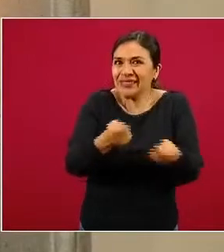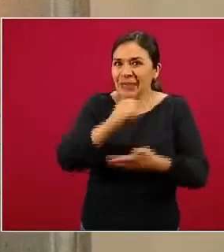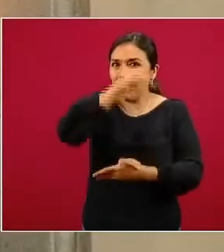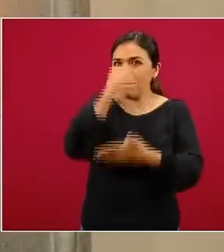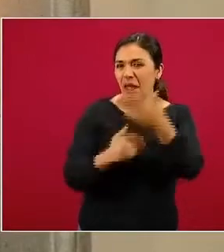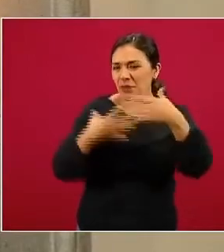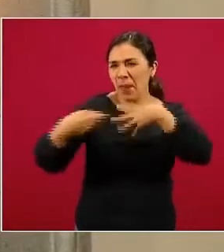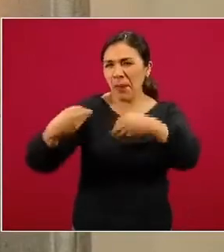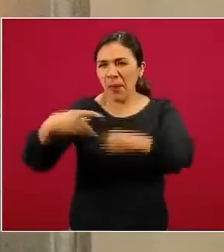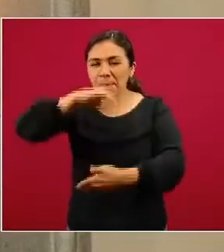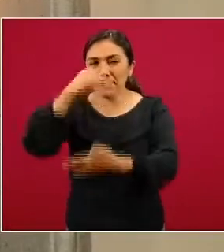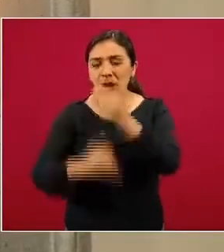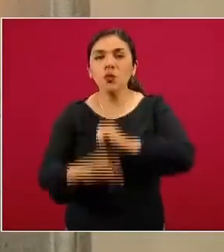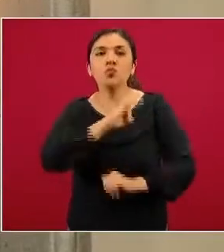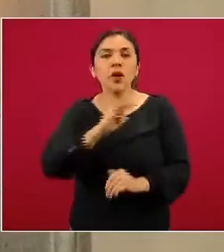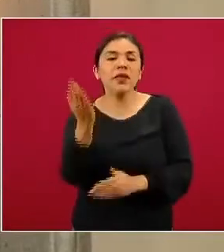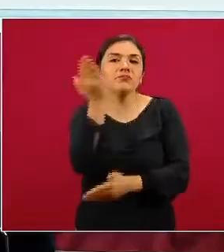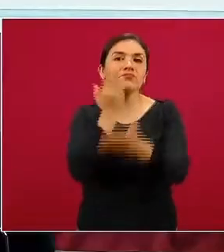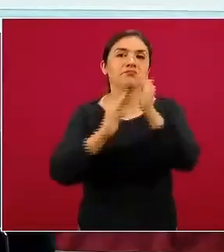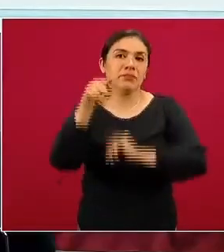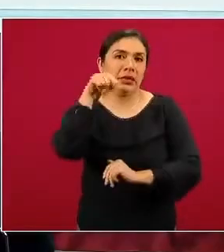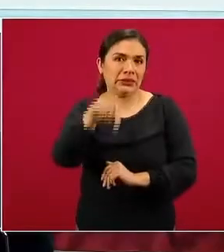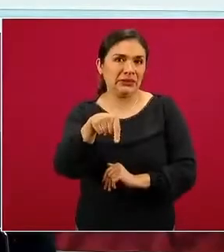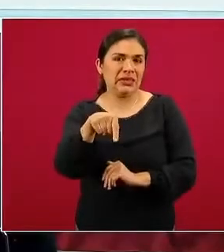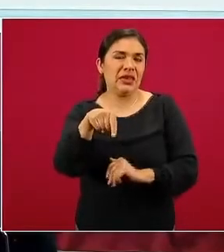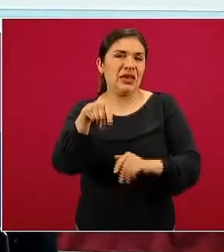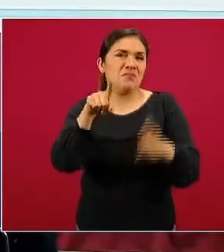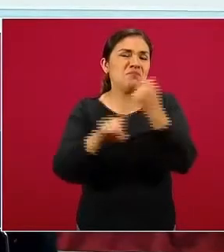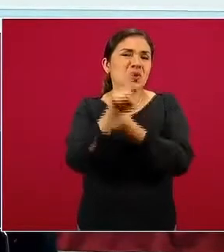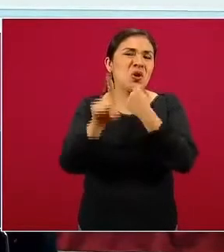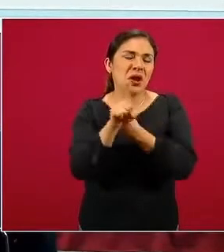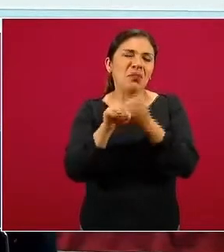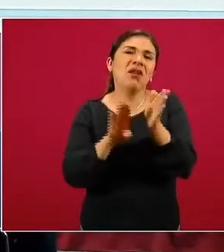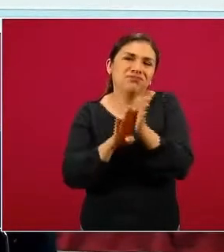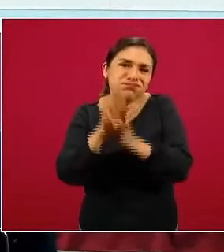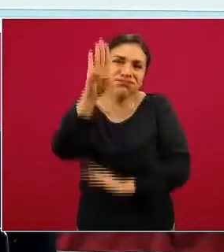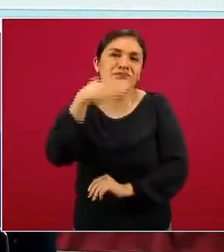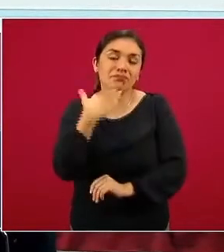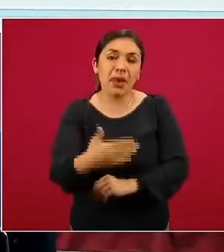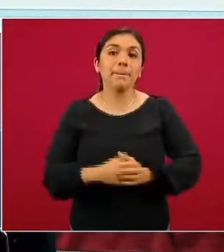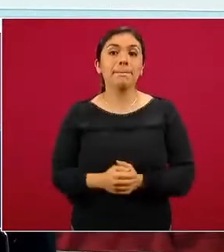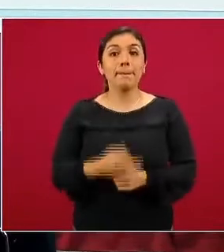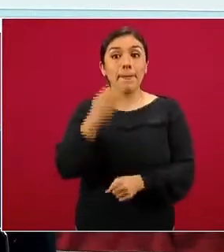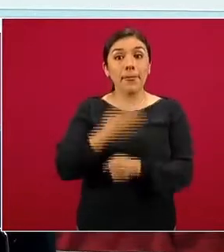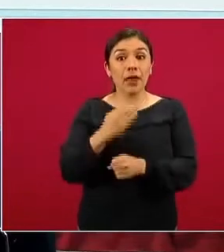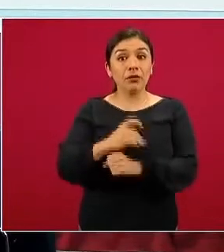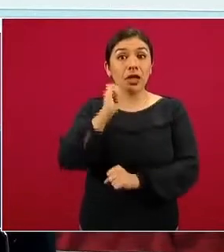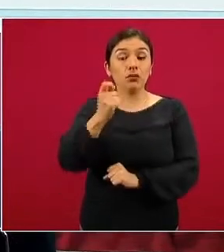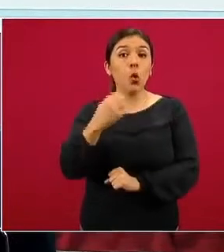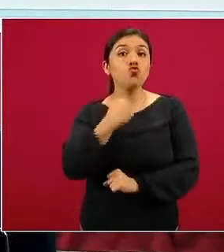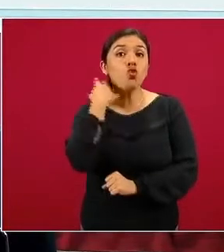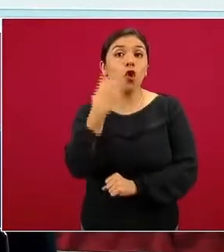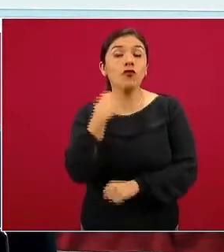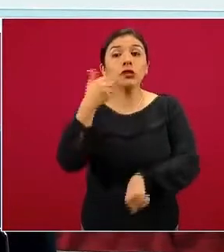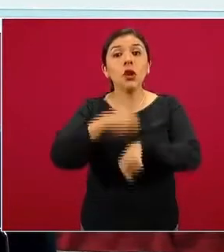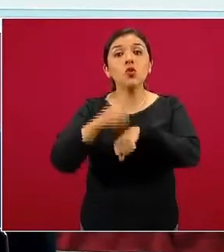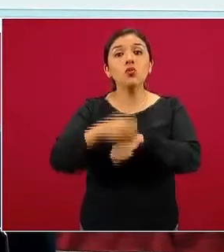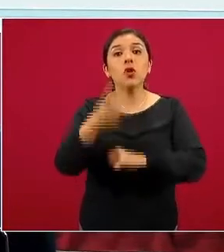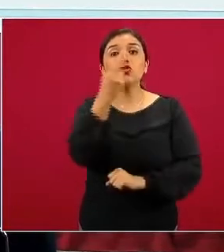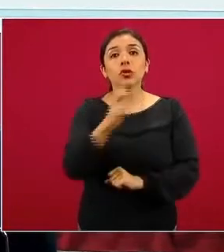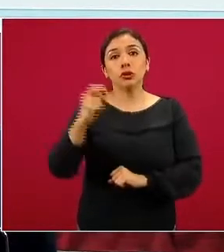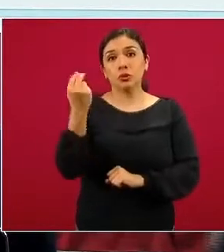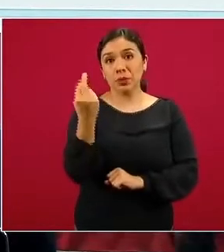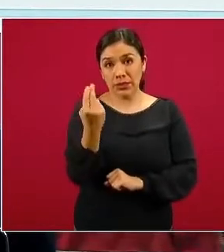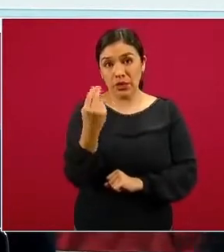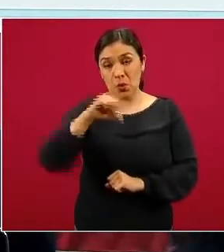y salir adelante de este problema de salud pública. Estamos en la conferencia número ya